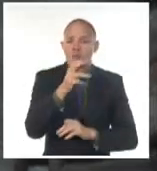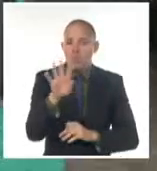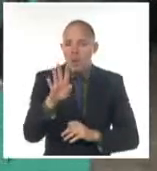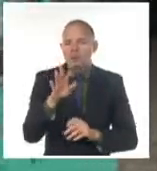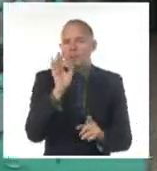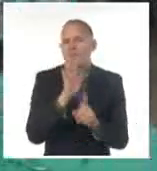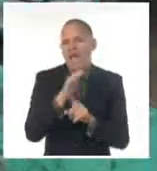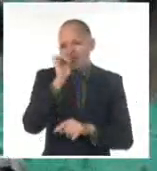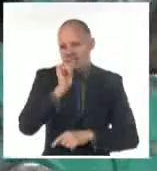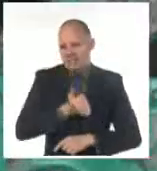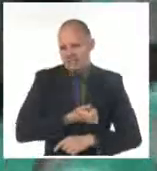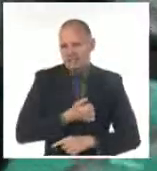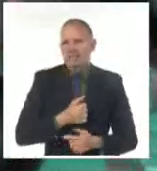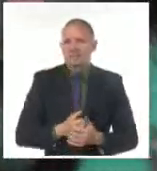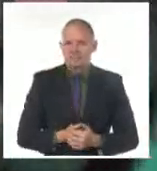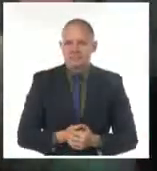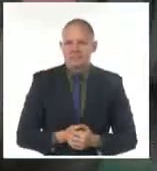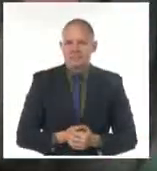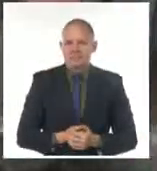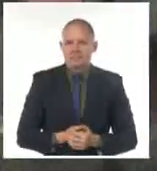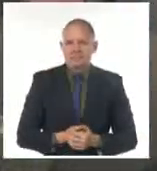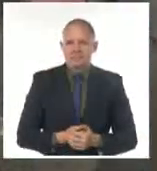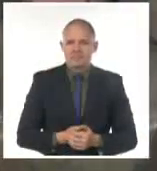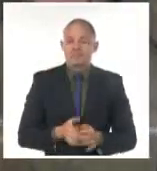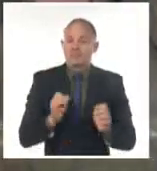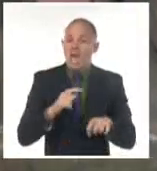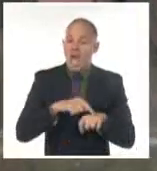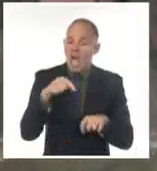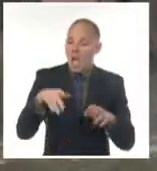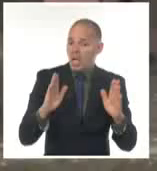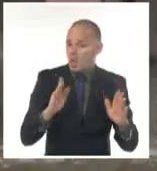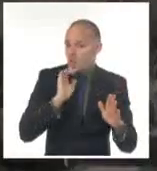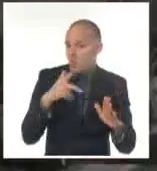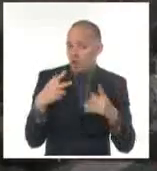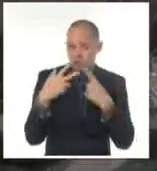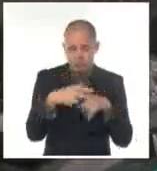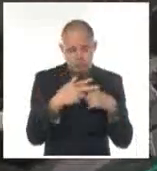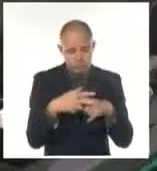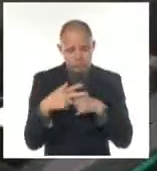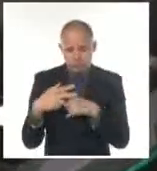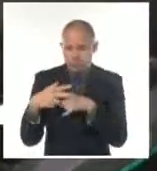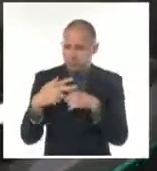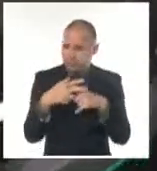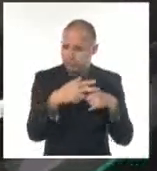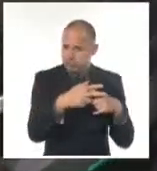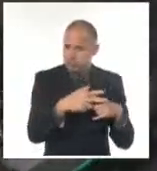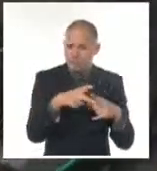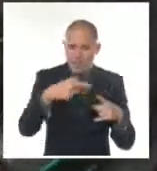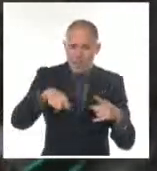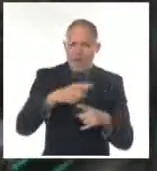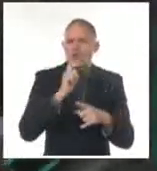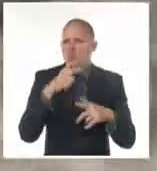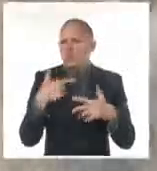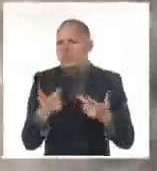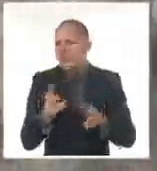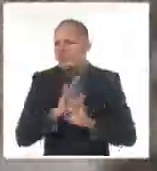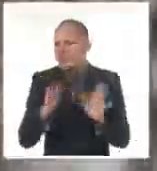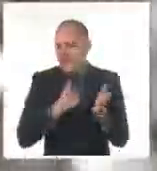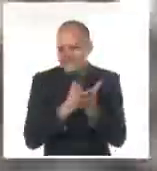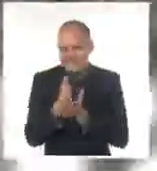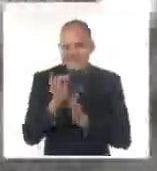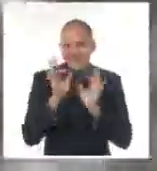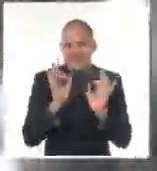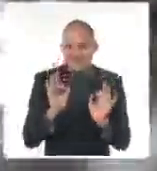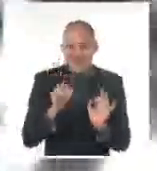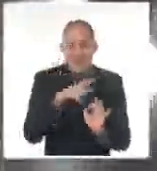diciembre. El mantenimiento ha marcado también el ajetreo de los azucareros de Jatibonico, que aportan además a otras